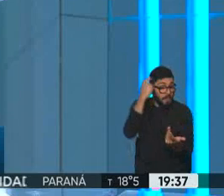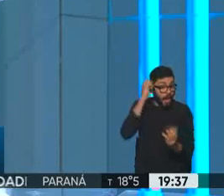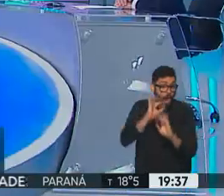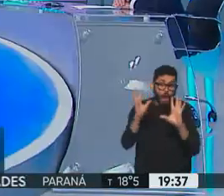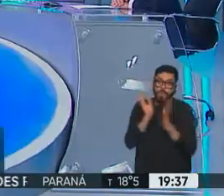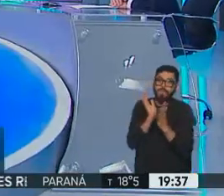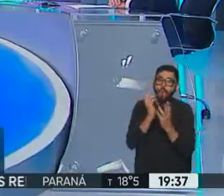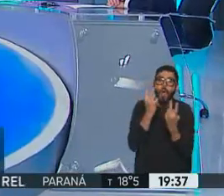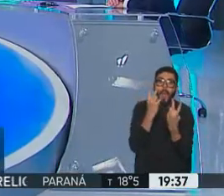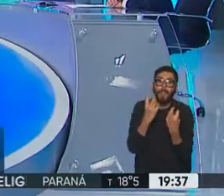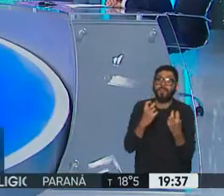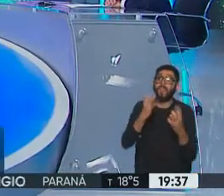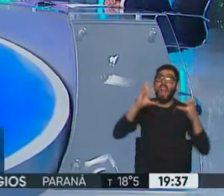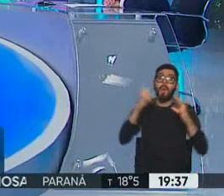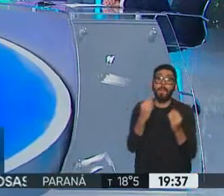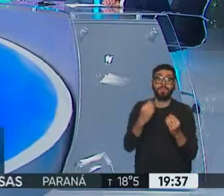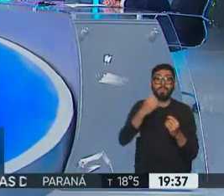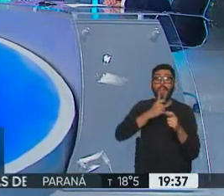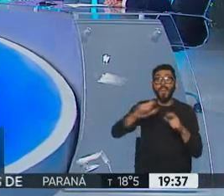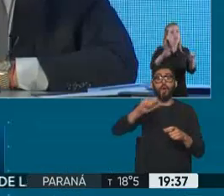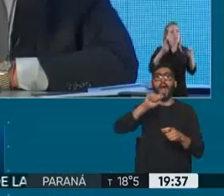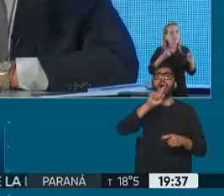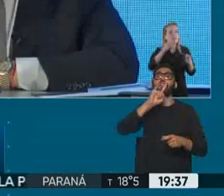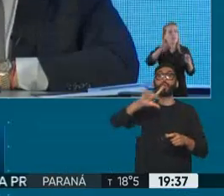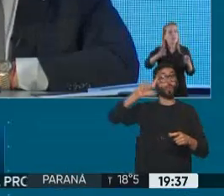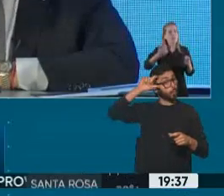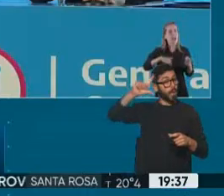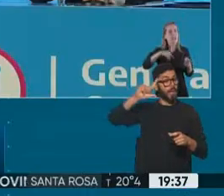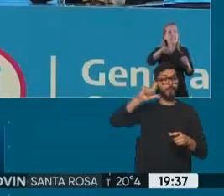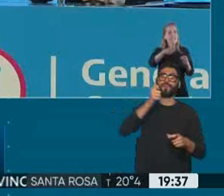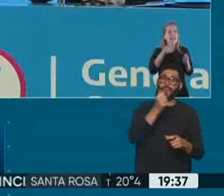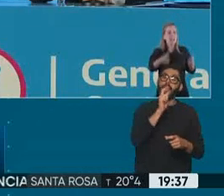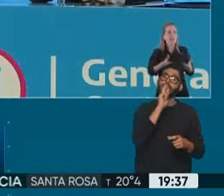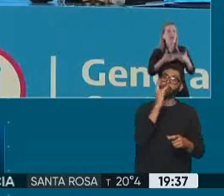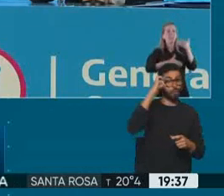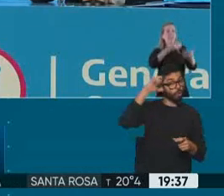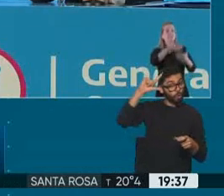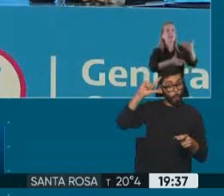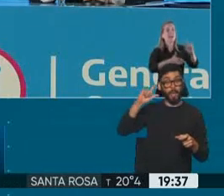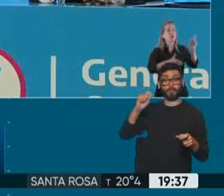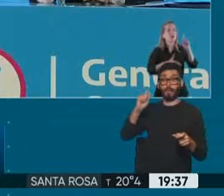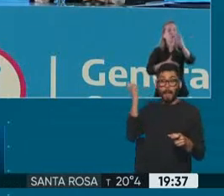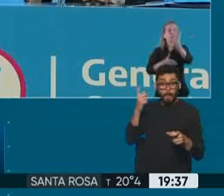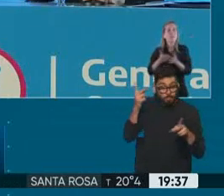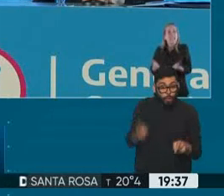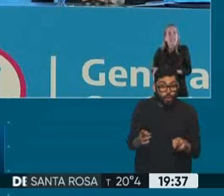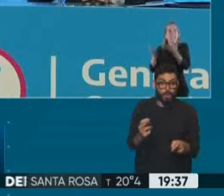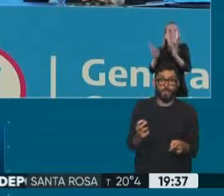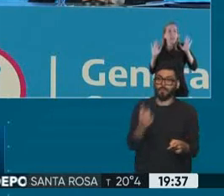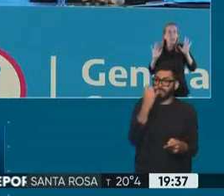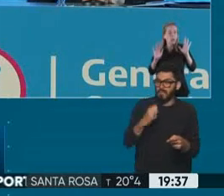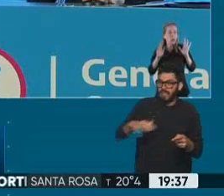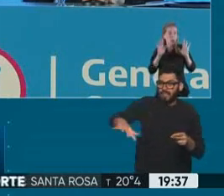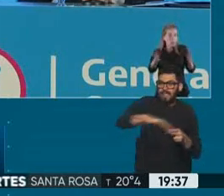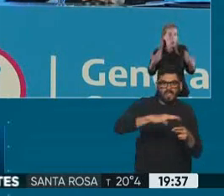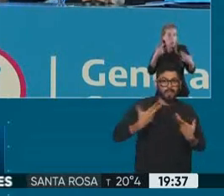Pampa tiene el río Atuel cortado desde hace décadas, entonces cuando miran eso que realmente es un ecocidio y está en la Corte Suprema de Justicia el tema, dice, no,